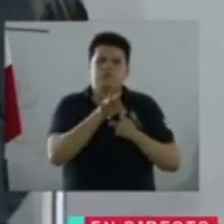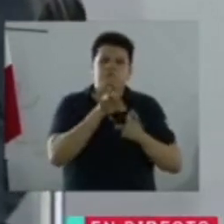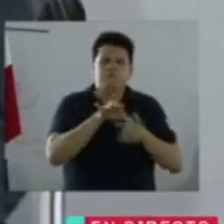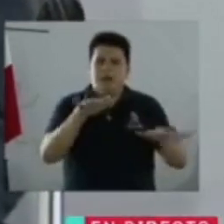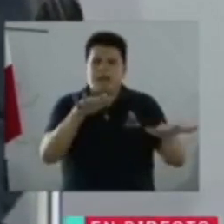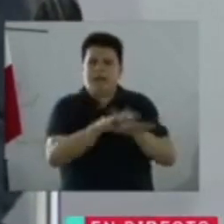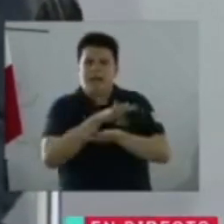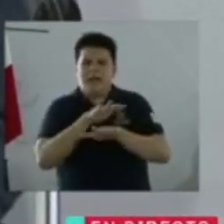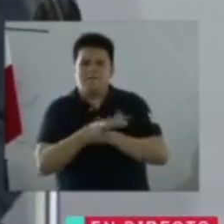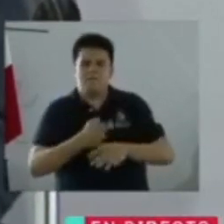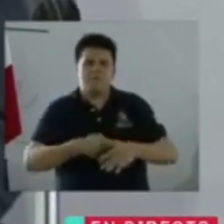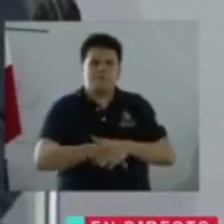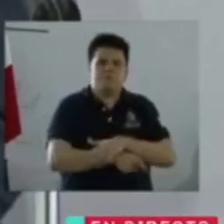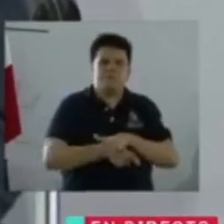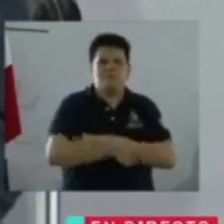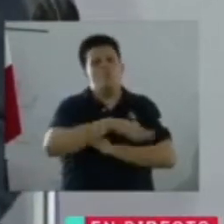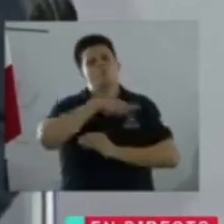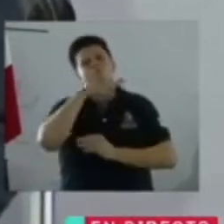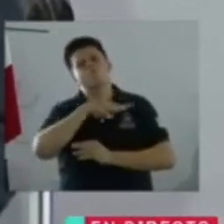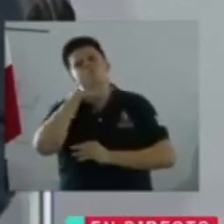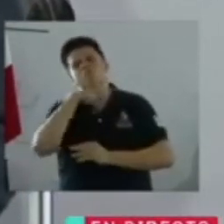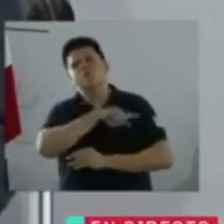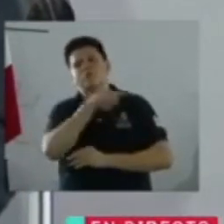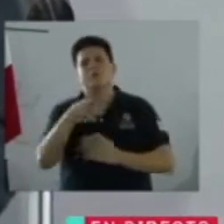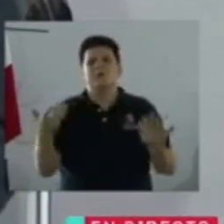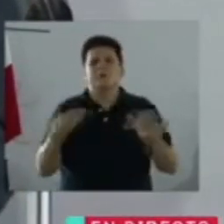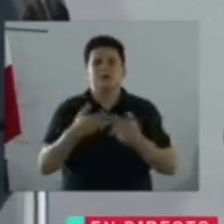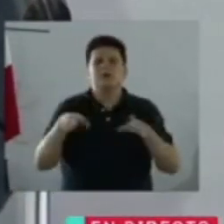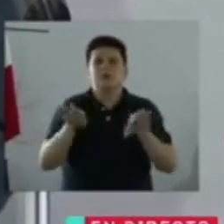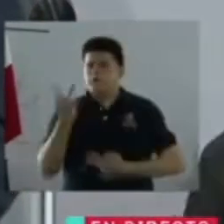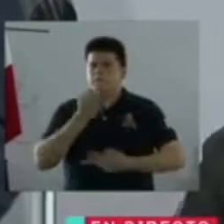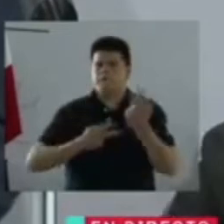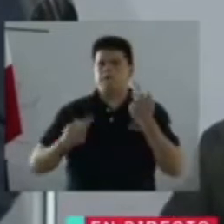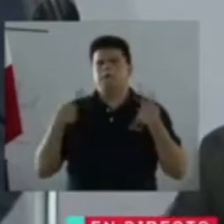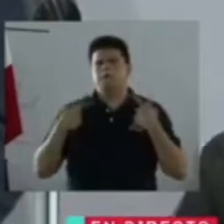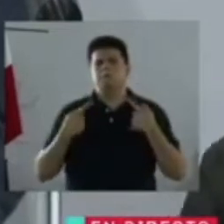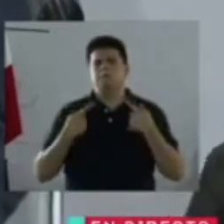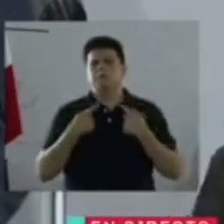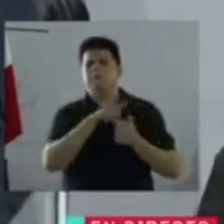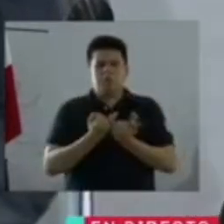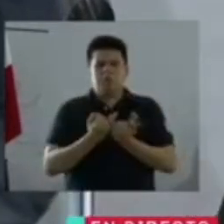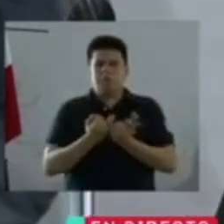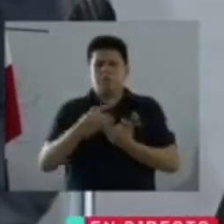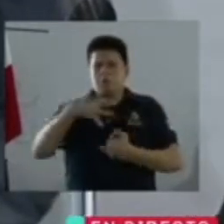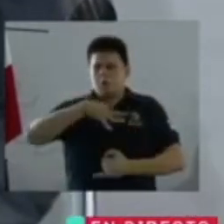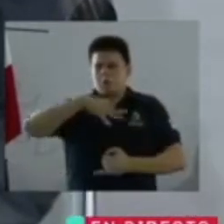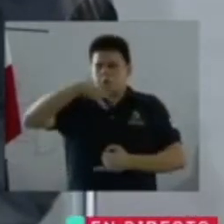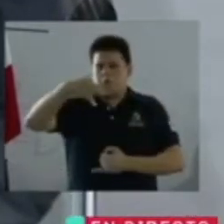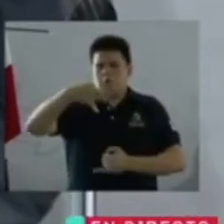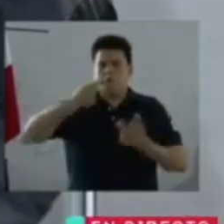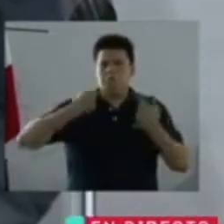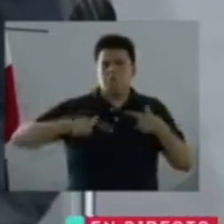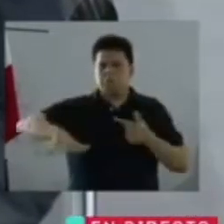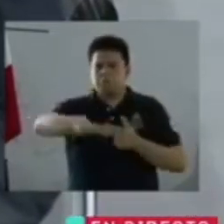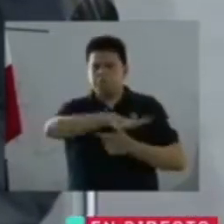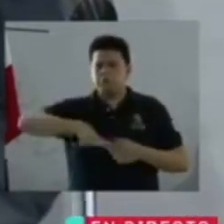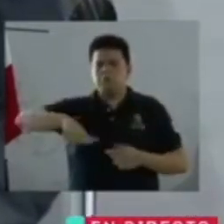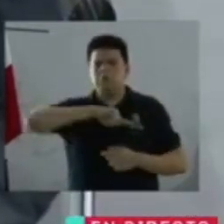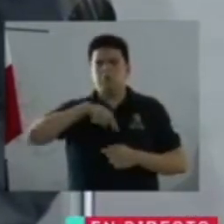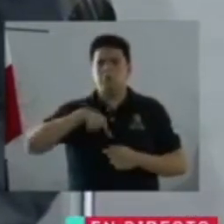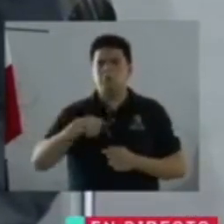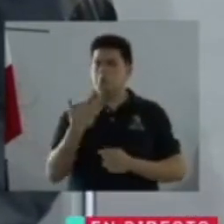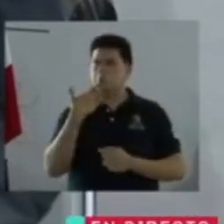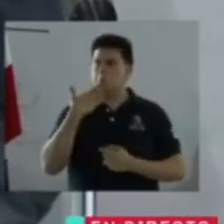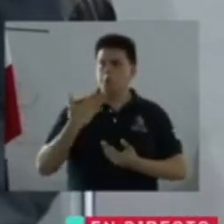poder generar una condición que no sea ampliar la democracia. Los que estamos aquí y nos llevamos muy bien y nos